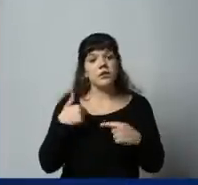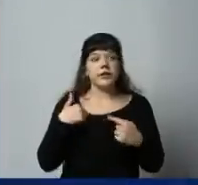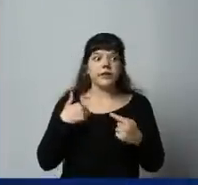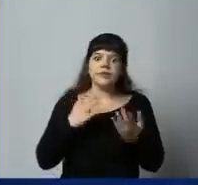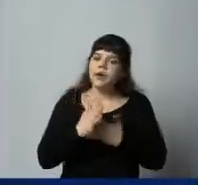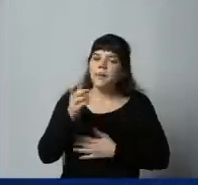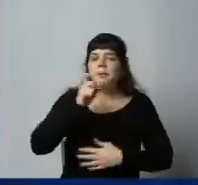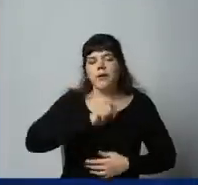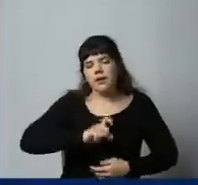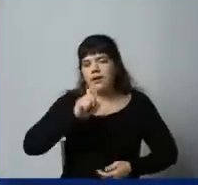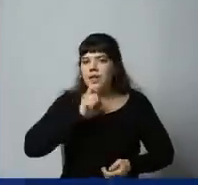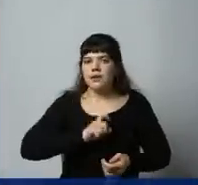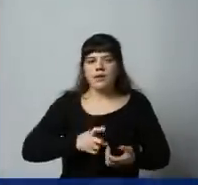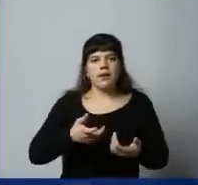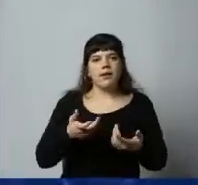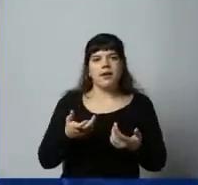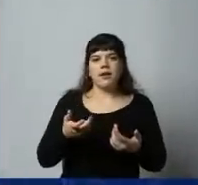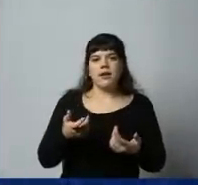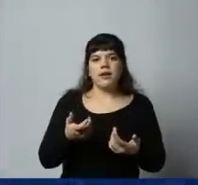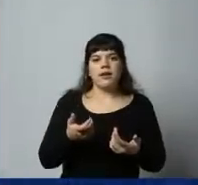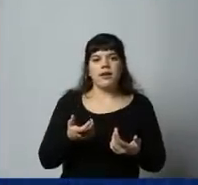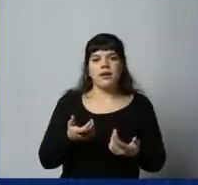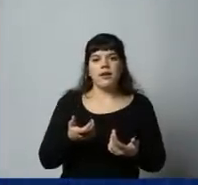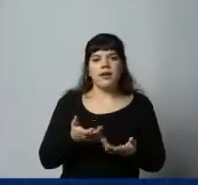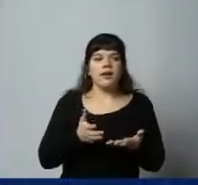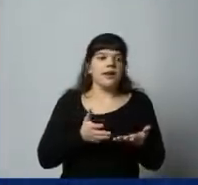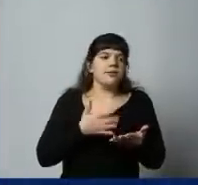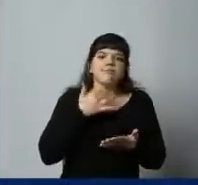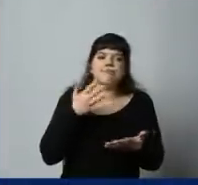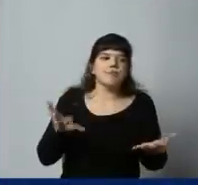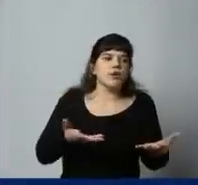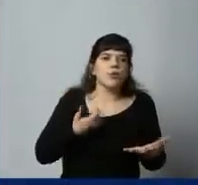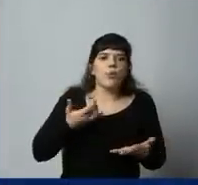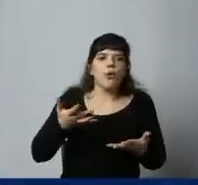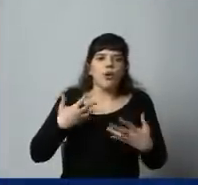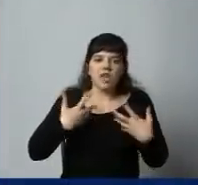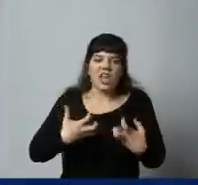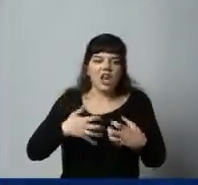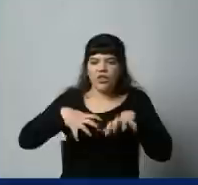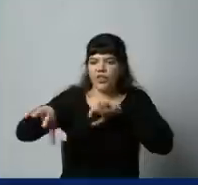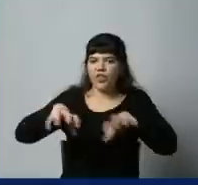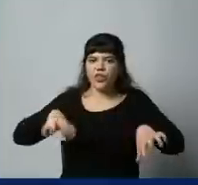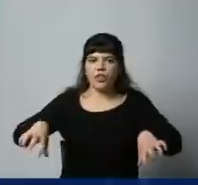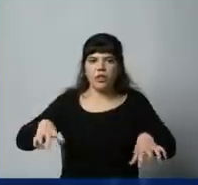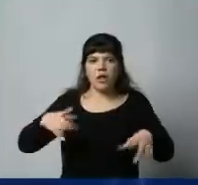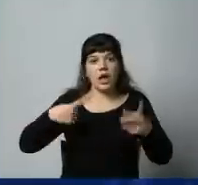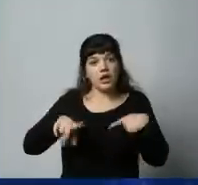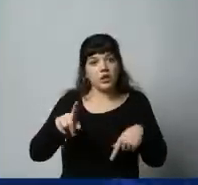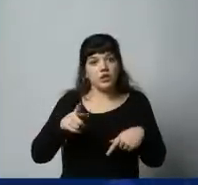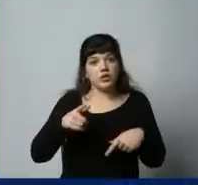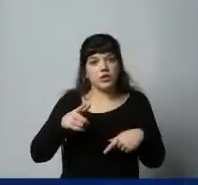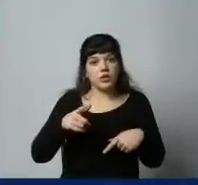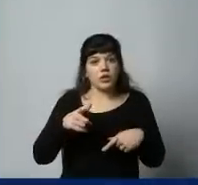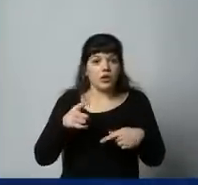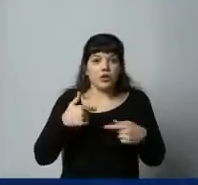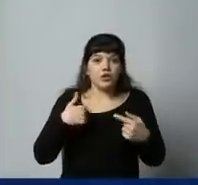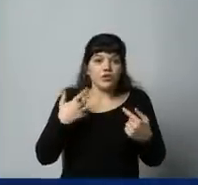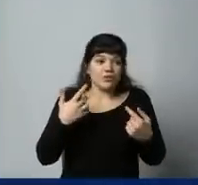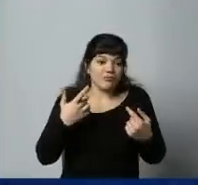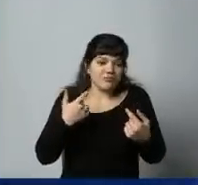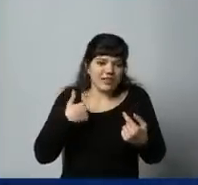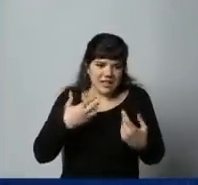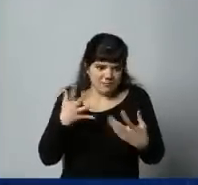mentira sometidos a a no sé a tratar de dividirnos hemos encontrado un capital por el cual no podemos perder